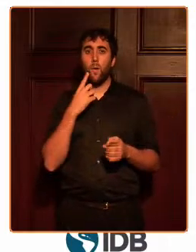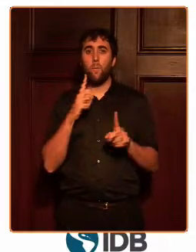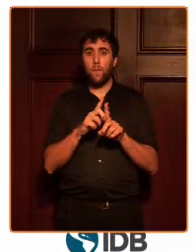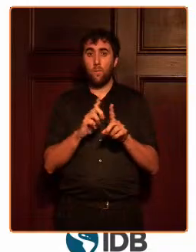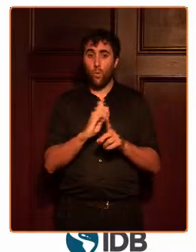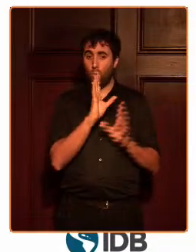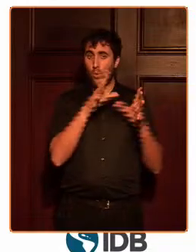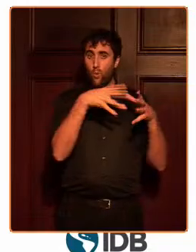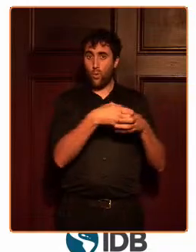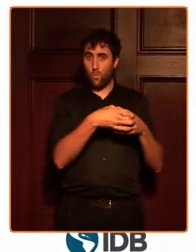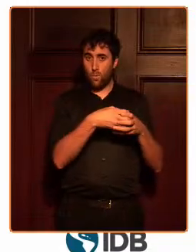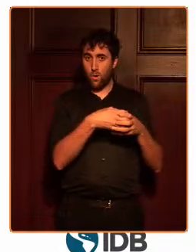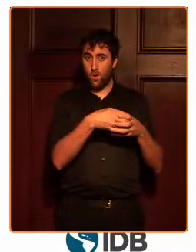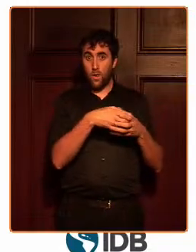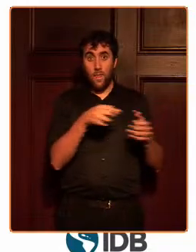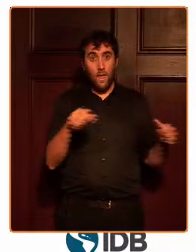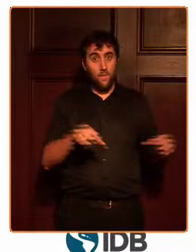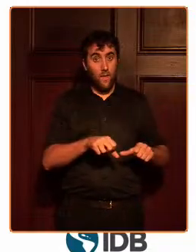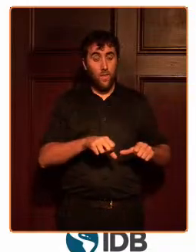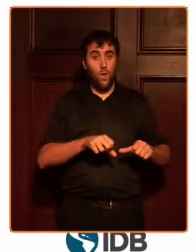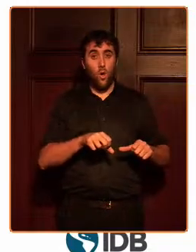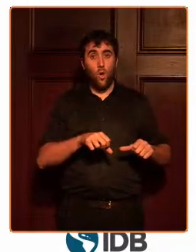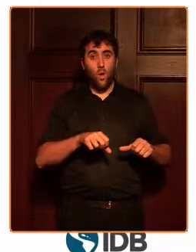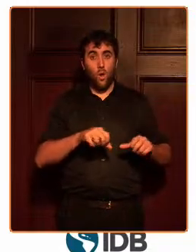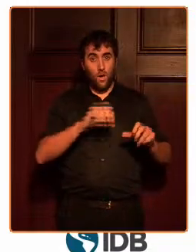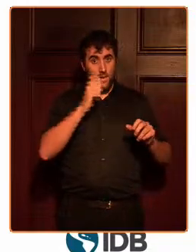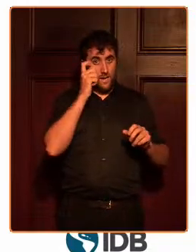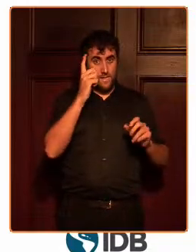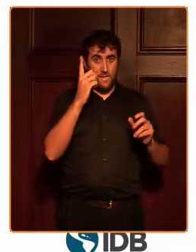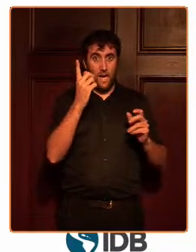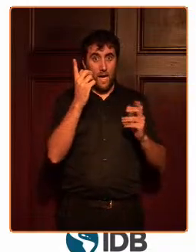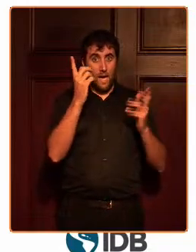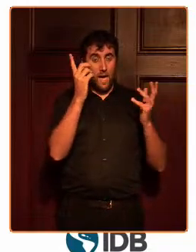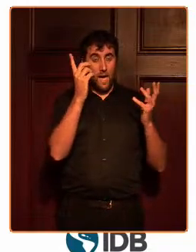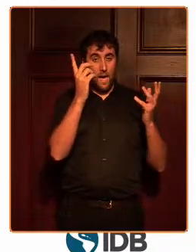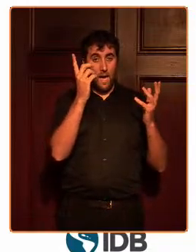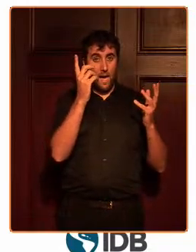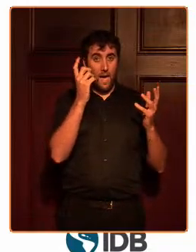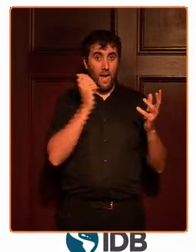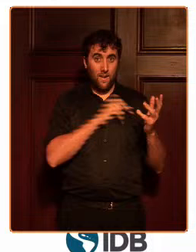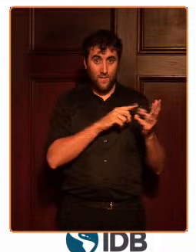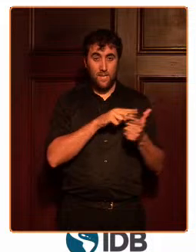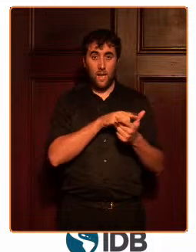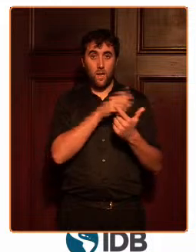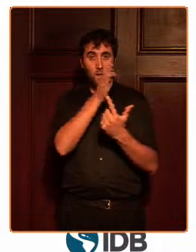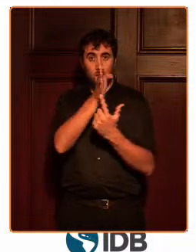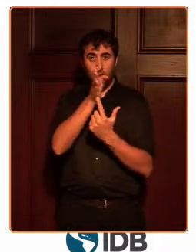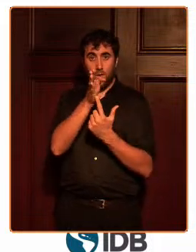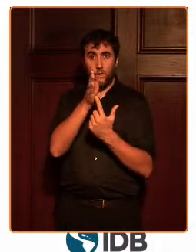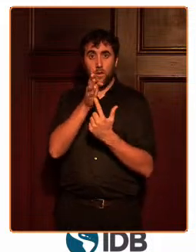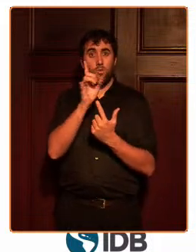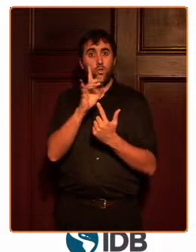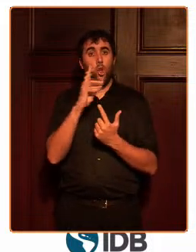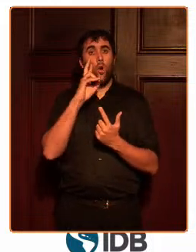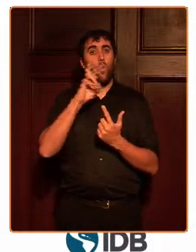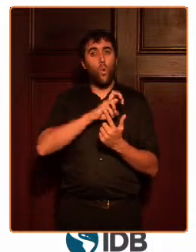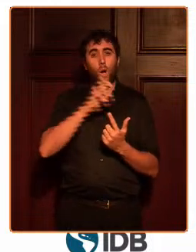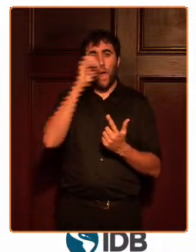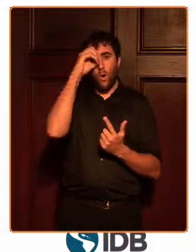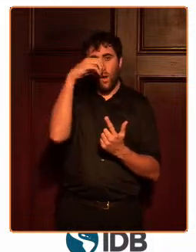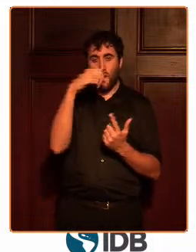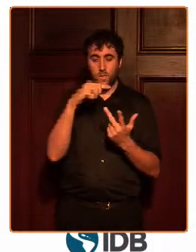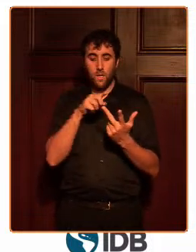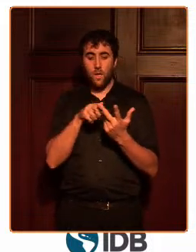de estudiantes le dijeron que lo tenía que hacer con inteligencia artificial generativa, el otro solamente utilizando motores de búsqueda y el